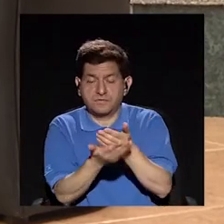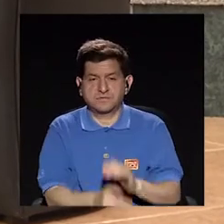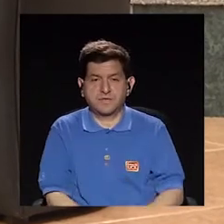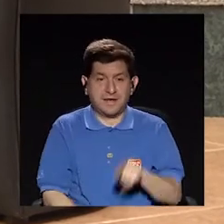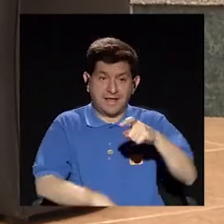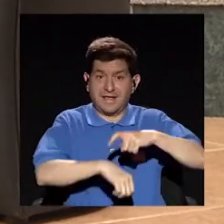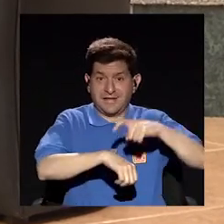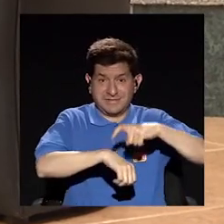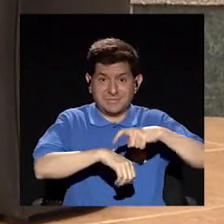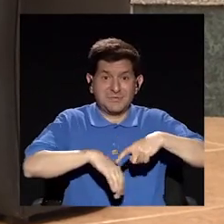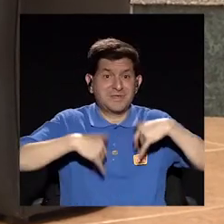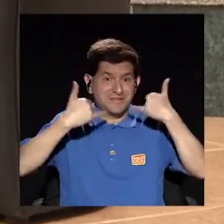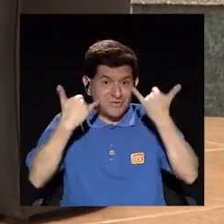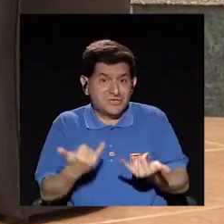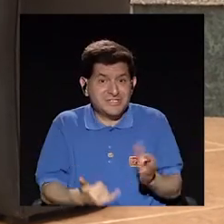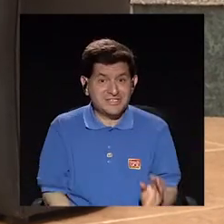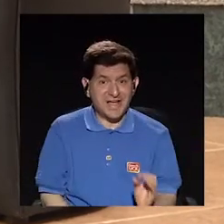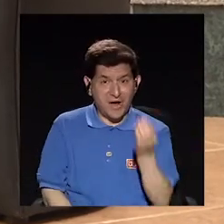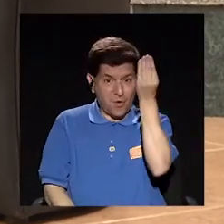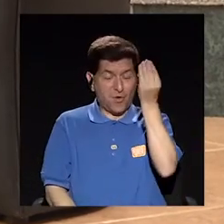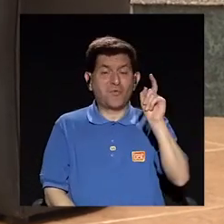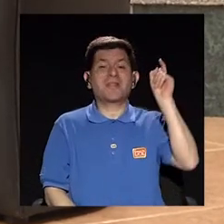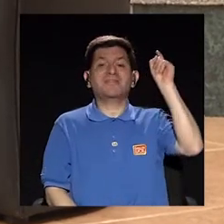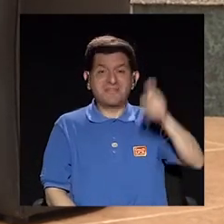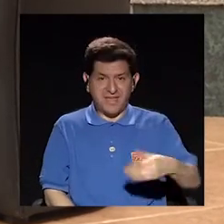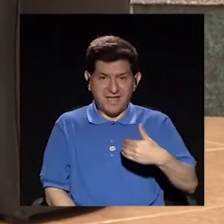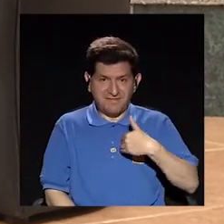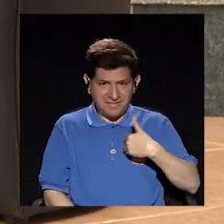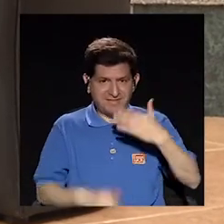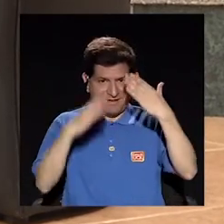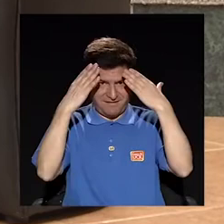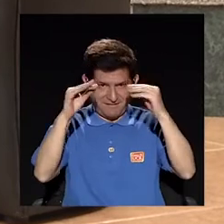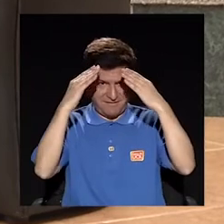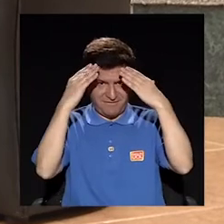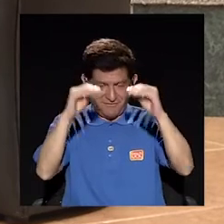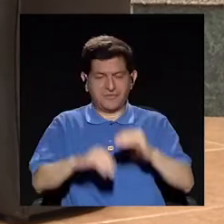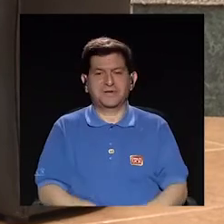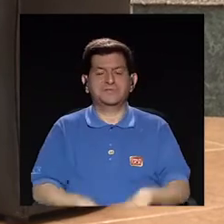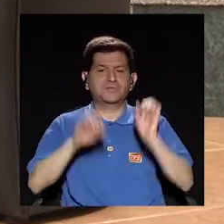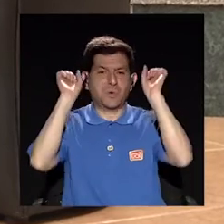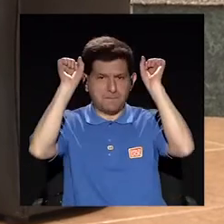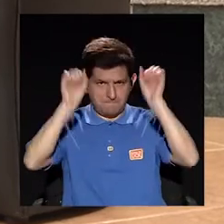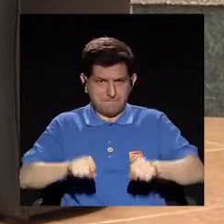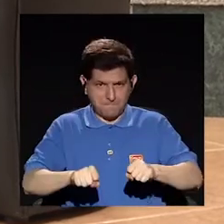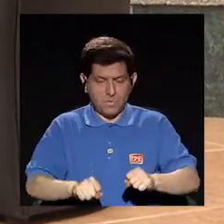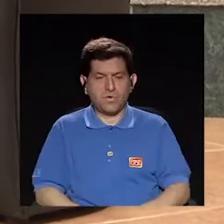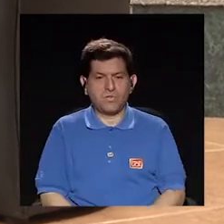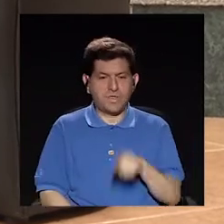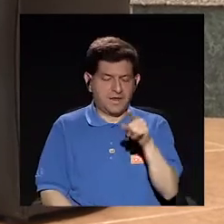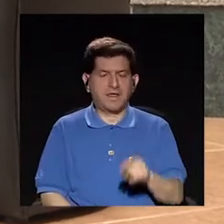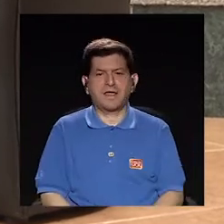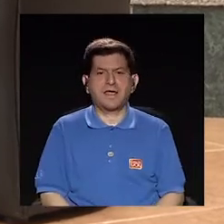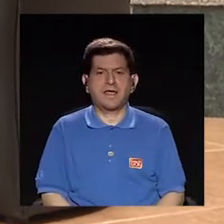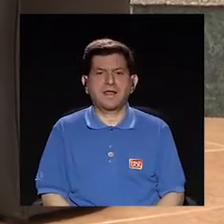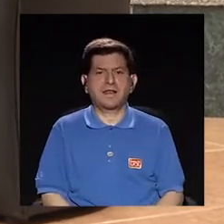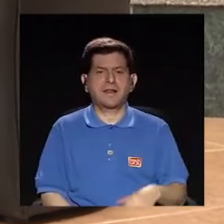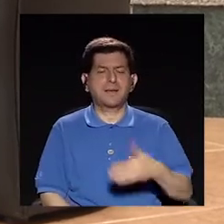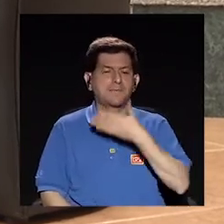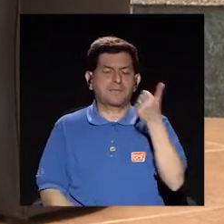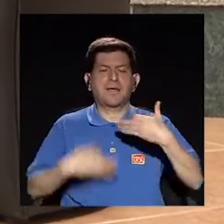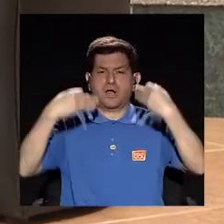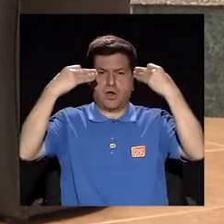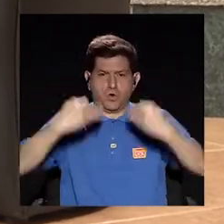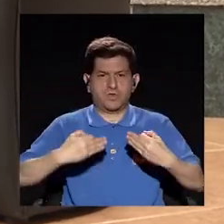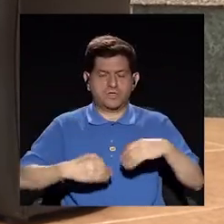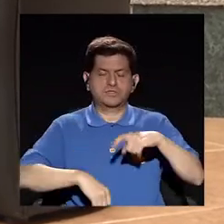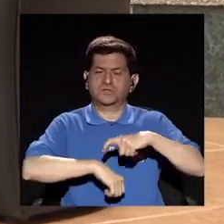para ese momento más bien el joven debería de tener la información para poder desenvolverse o tomar la